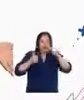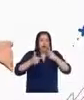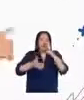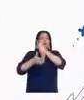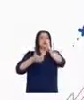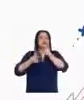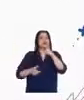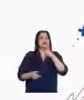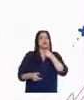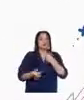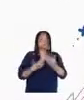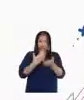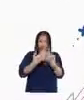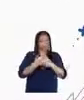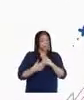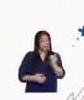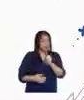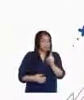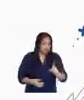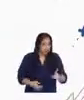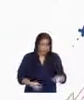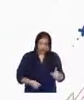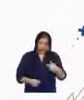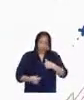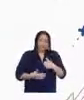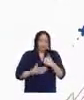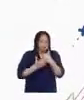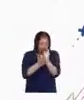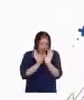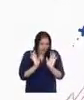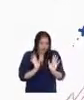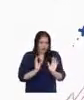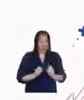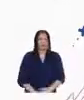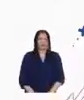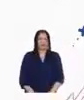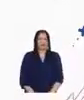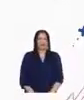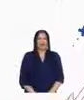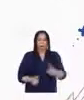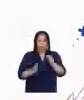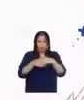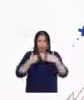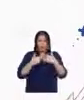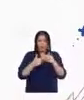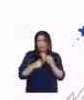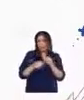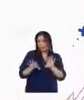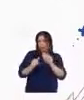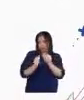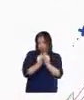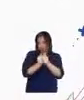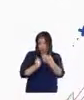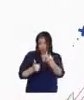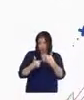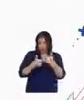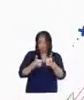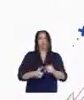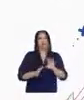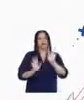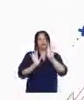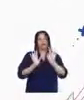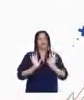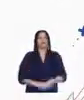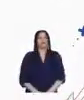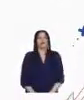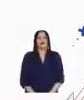fácil, ¿ah? ¿Qué les parece si les doy una ayudita? ¿Sí? Hay que hacerlo juntos, a ver. Muy bien. Entonces,